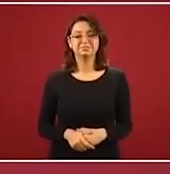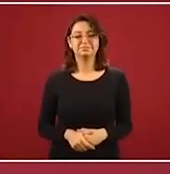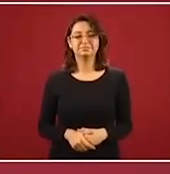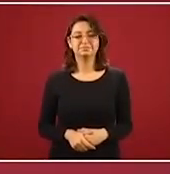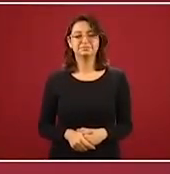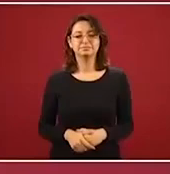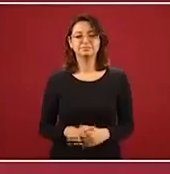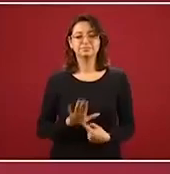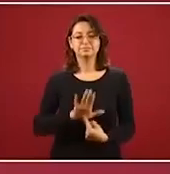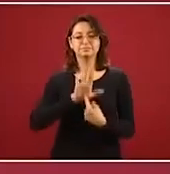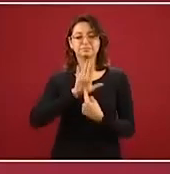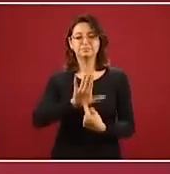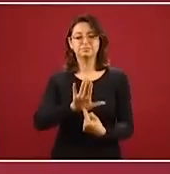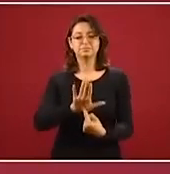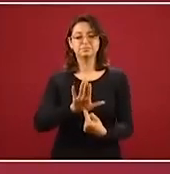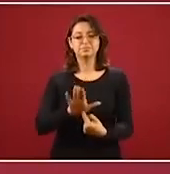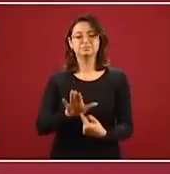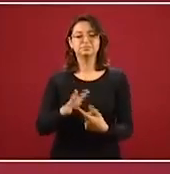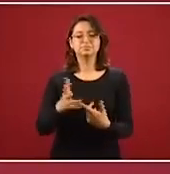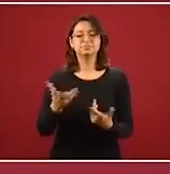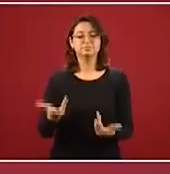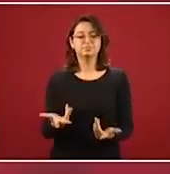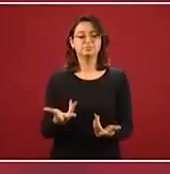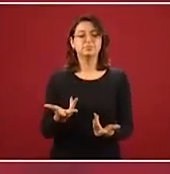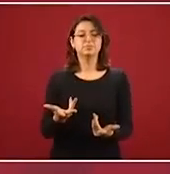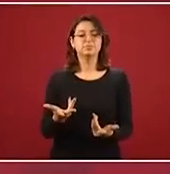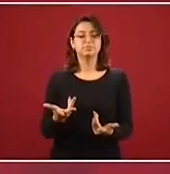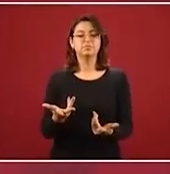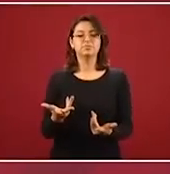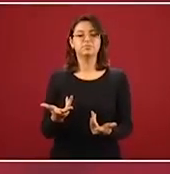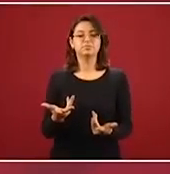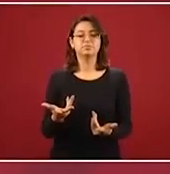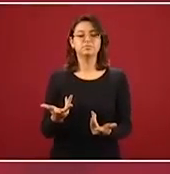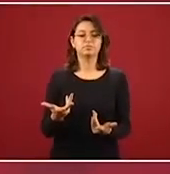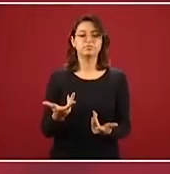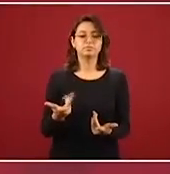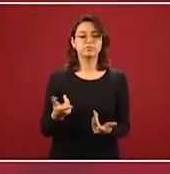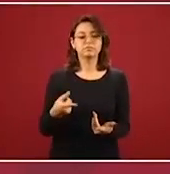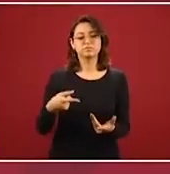demuestra que la mayoría de los que toman